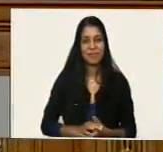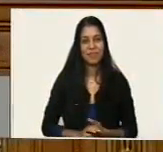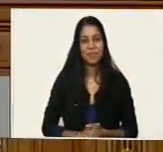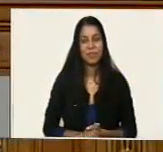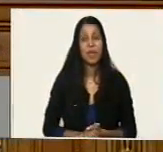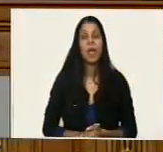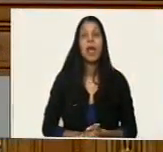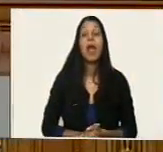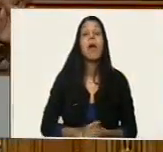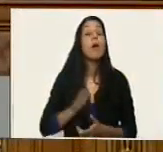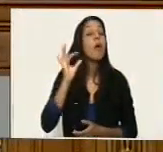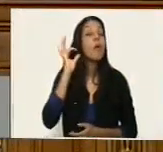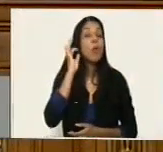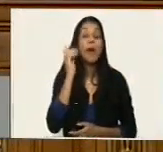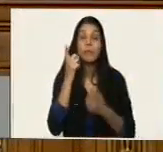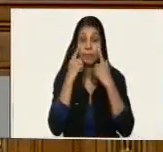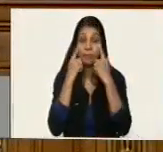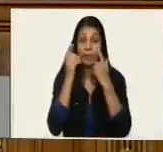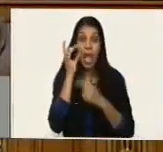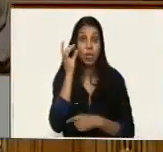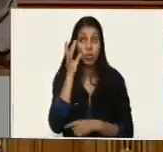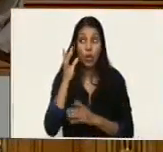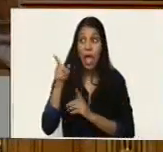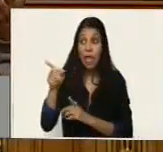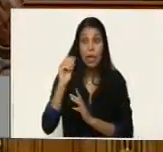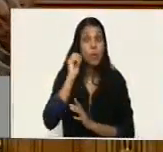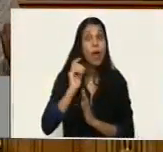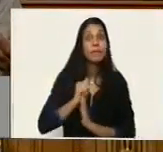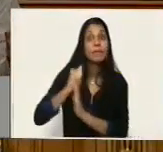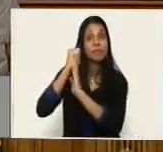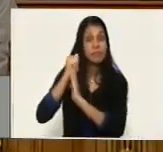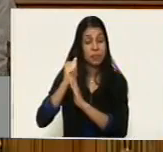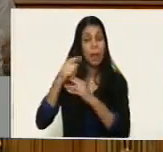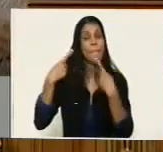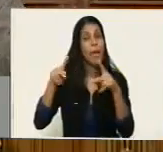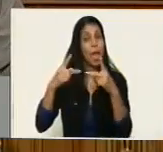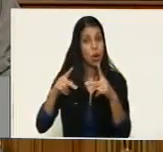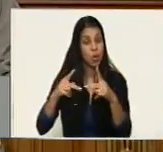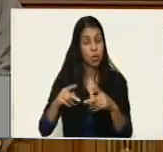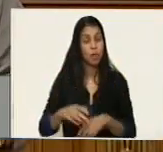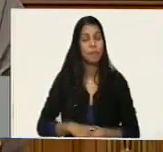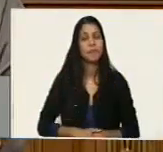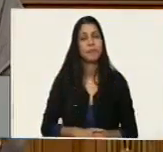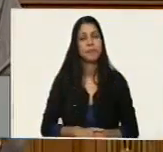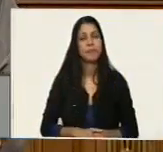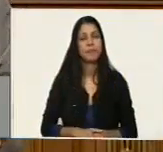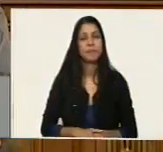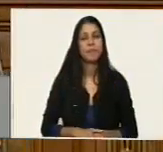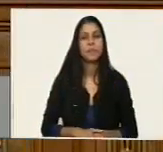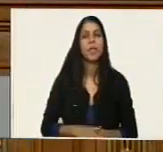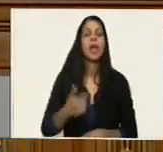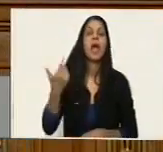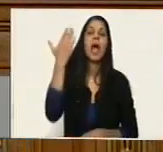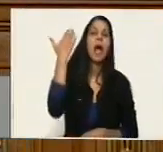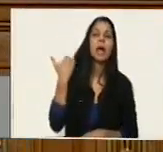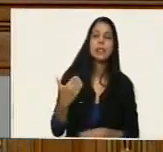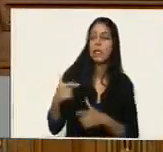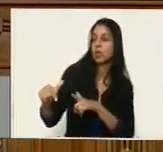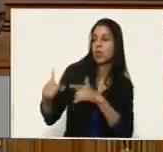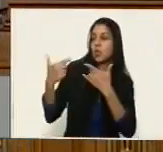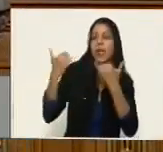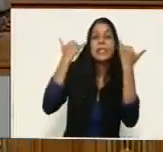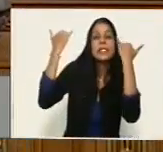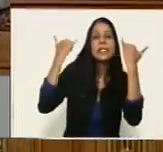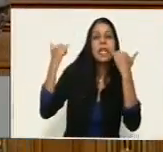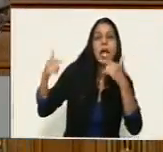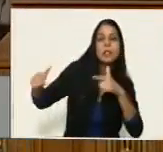Desiree Santos Amaral dirige ahora el Correo de los Inocos. La Gaceta de Caracas era el órgano de los realistas. Y ese era un debate fundamental, por supuesto, el